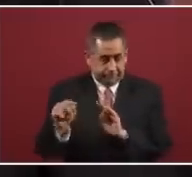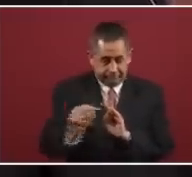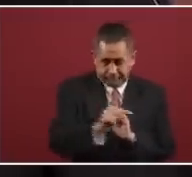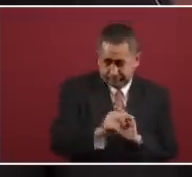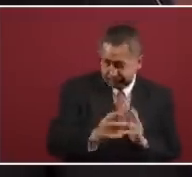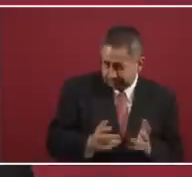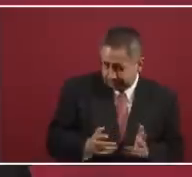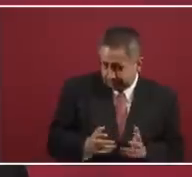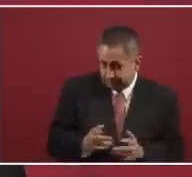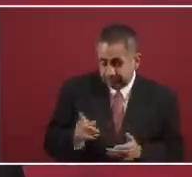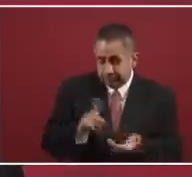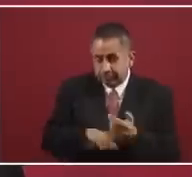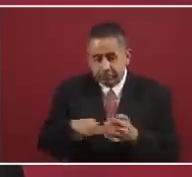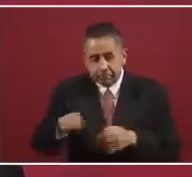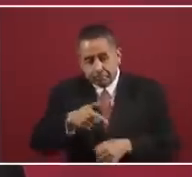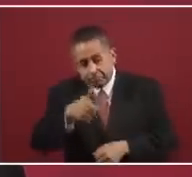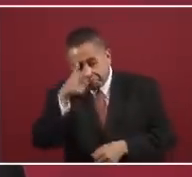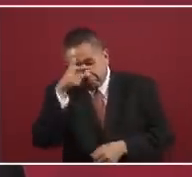que se dieron cuenta